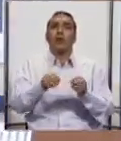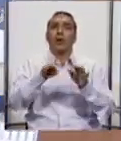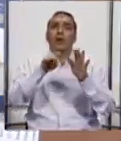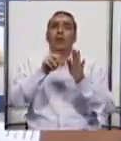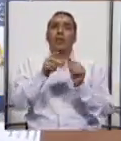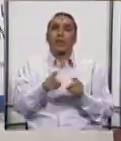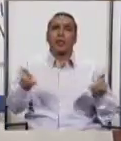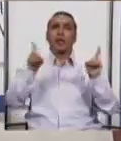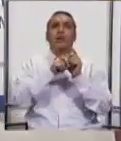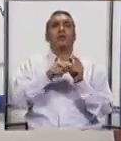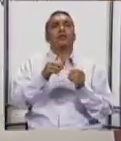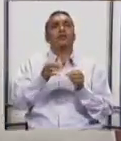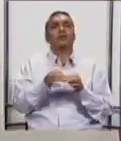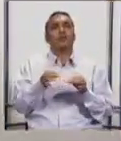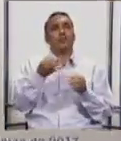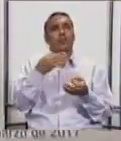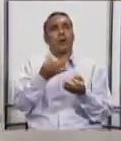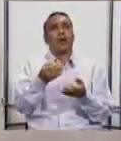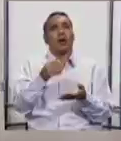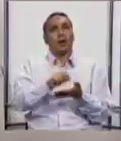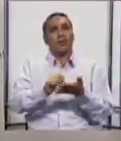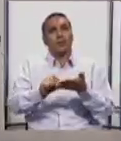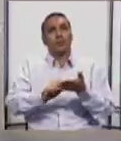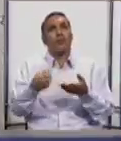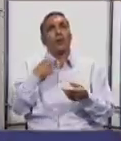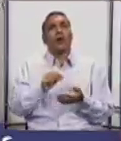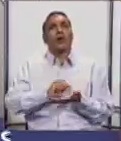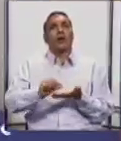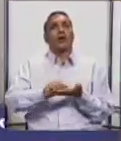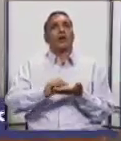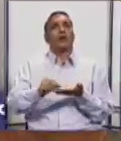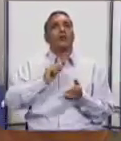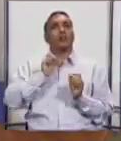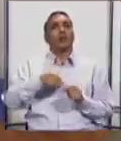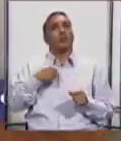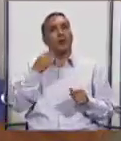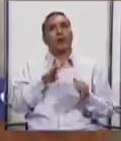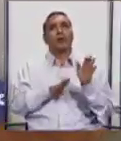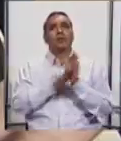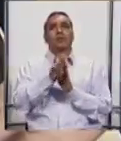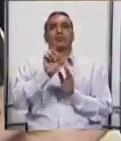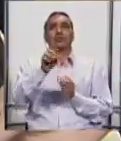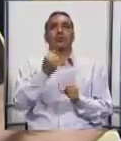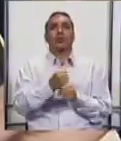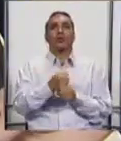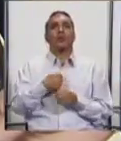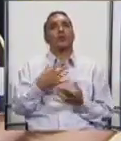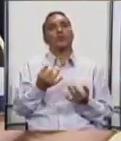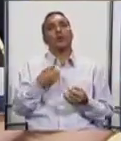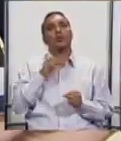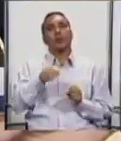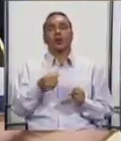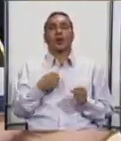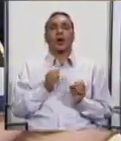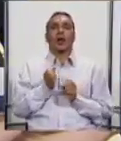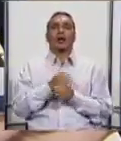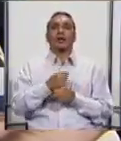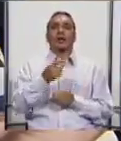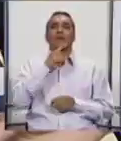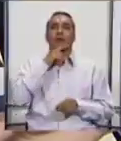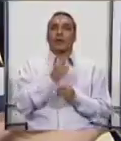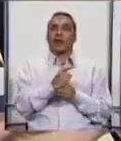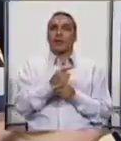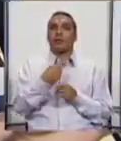en este formulario para ser beneficiario a un crédito financiero que impulsará su emprendimiento. Espero que cumplan, por eso estoy aquí, haciendo